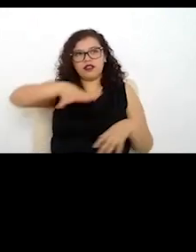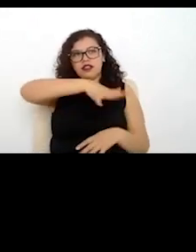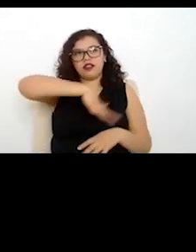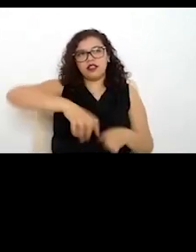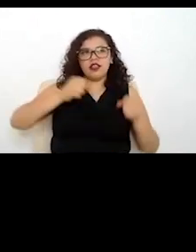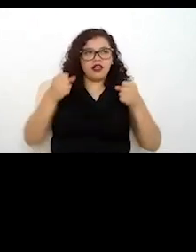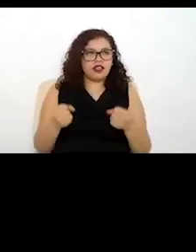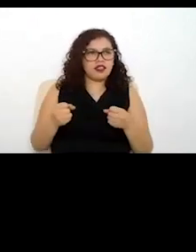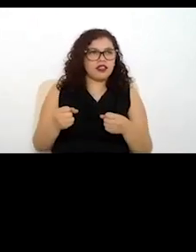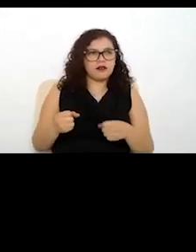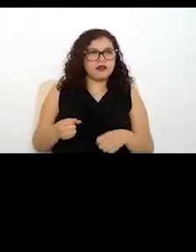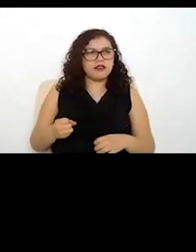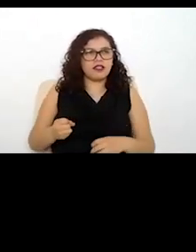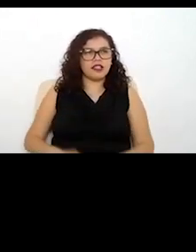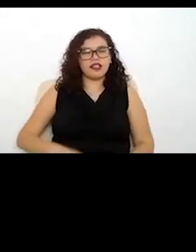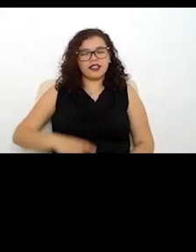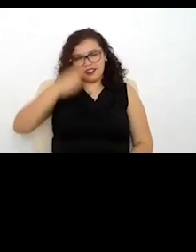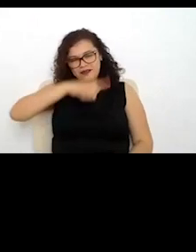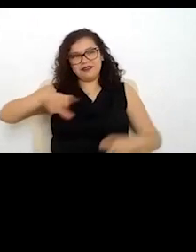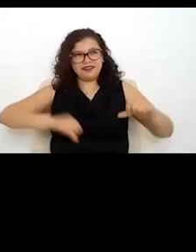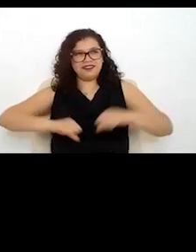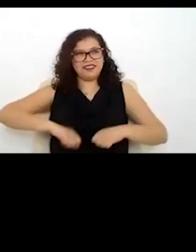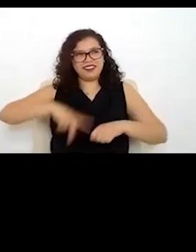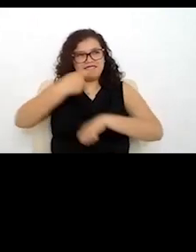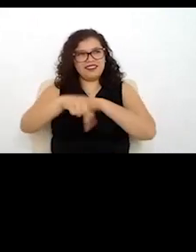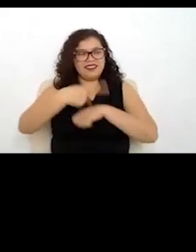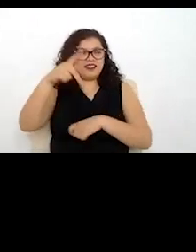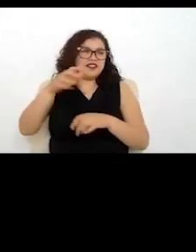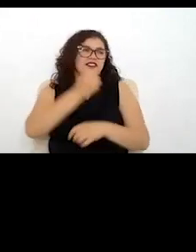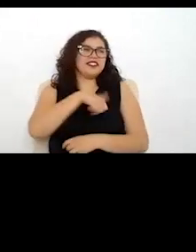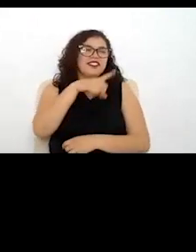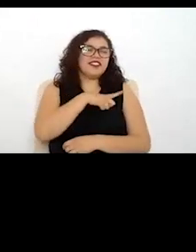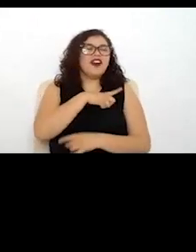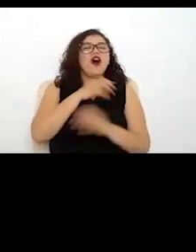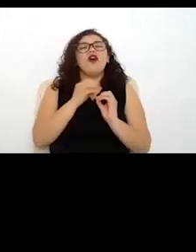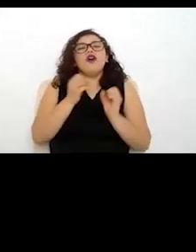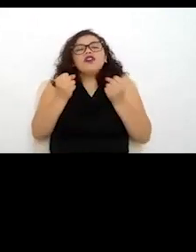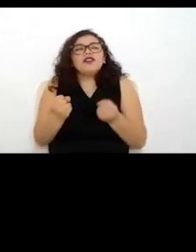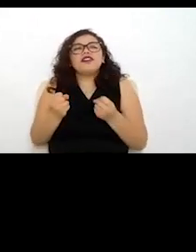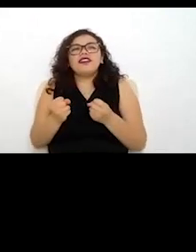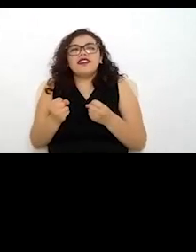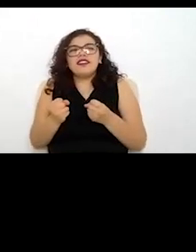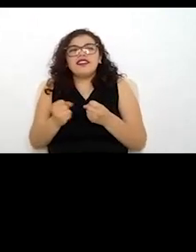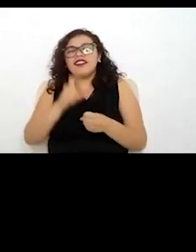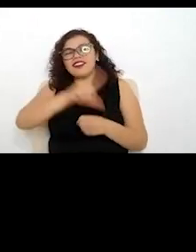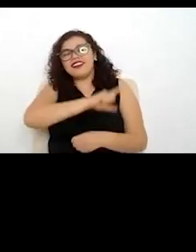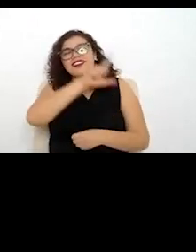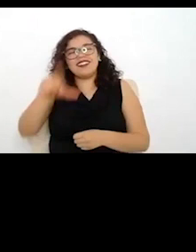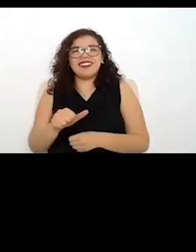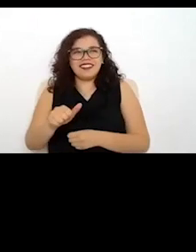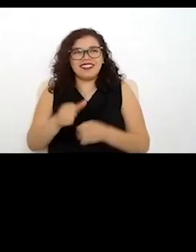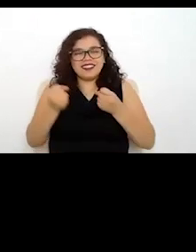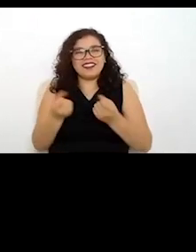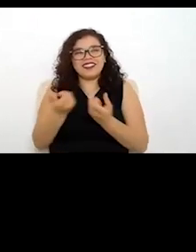hacer el desarrollo de sus actividades sin poner en riesgo su salud o su seguridad. Después tenemos la parte de seguridad